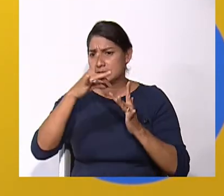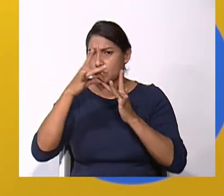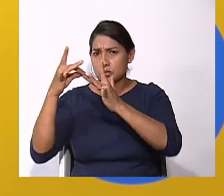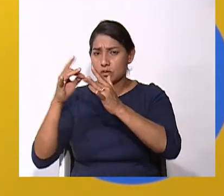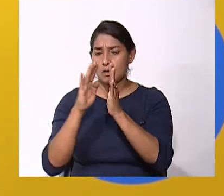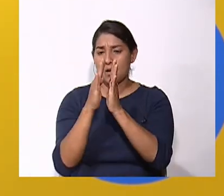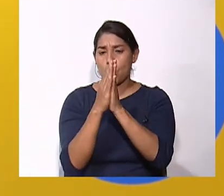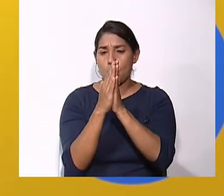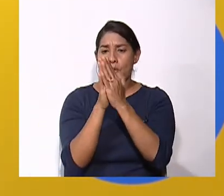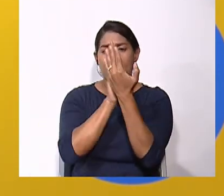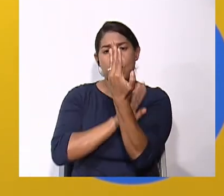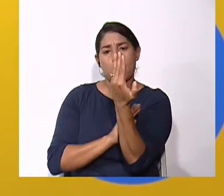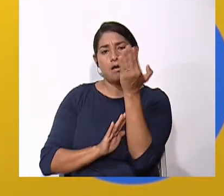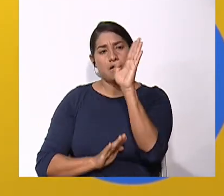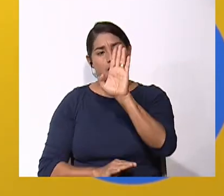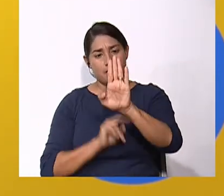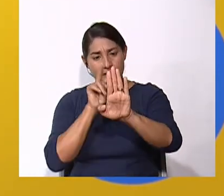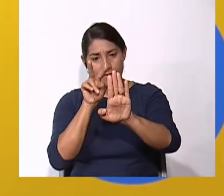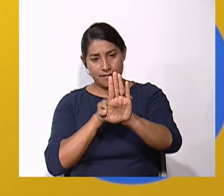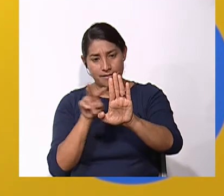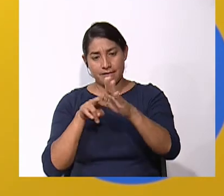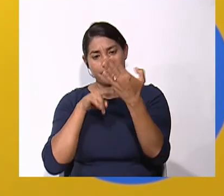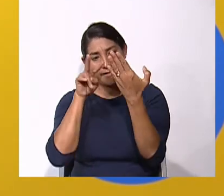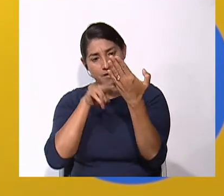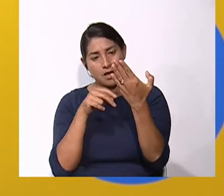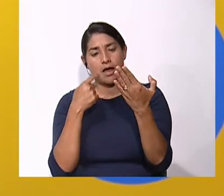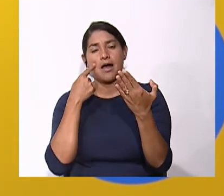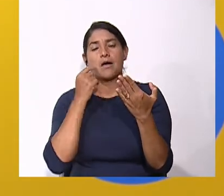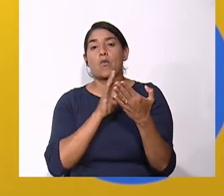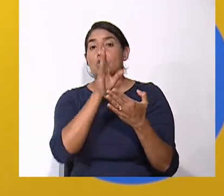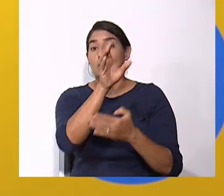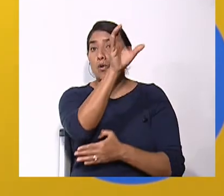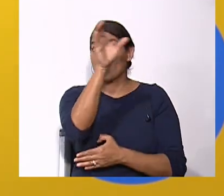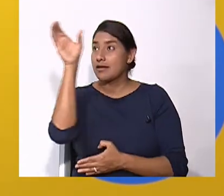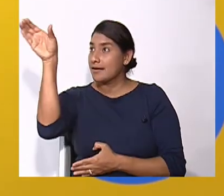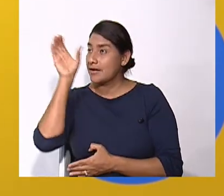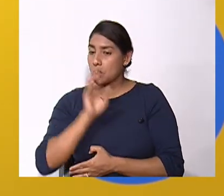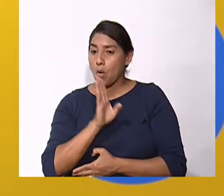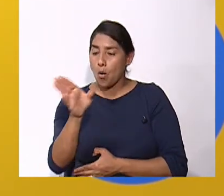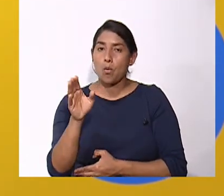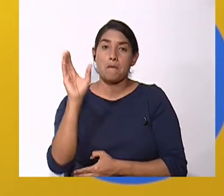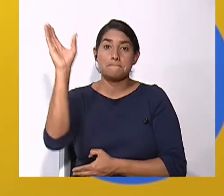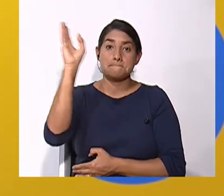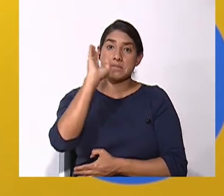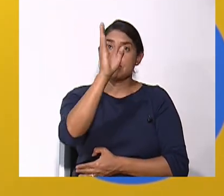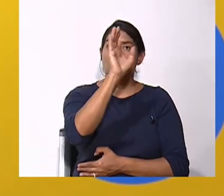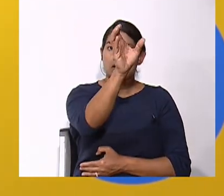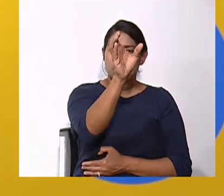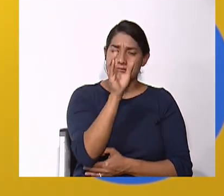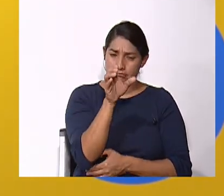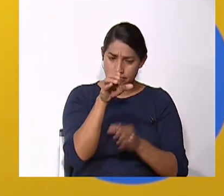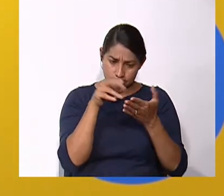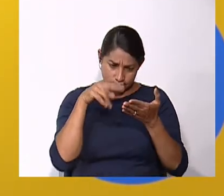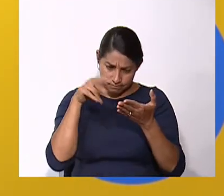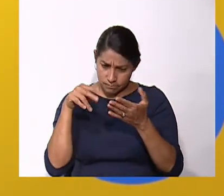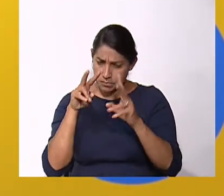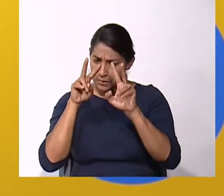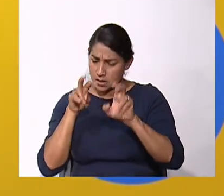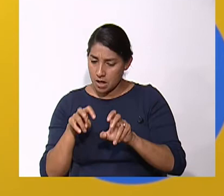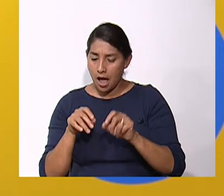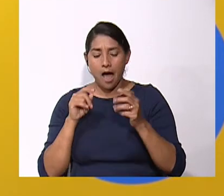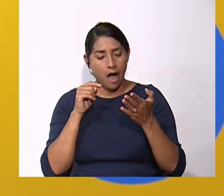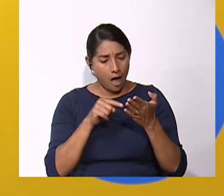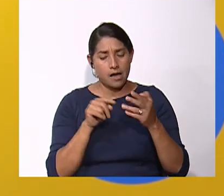las contraportadas de los libros, porque entonces yo voy a la librería o yo voy a la biblioteca, leo y analizo y